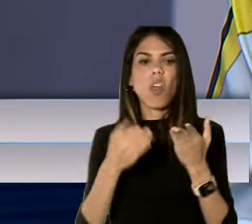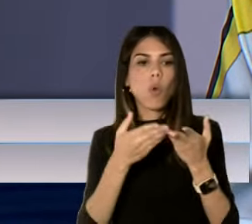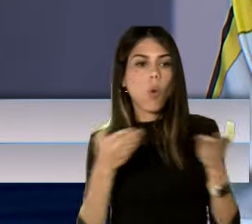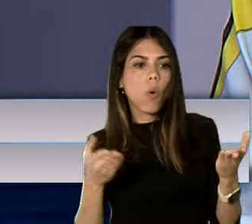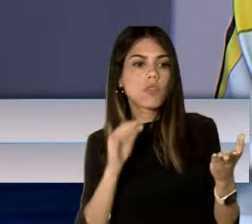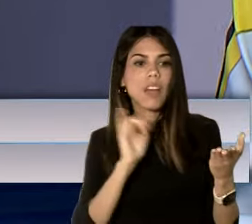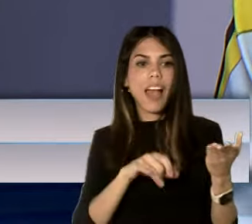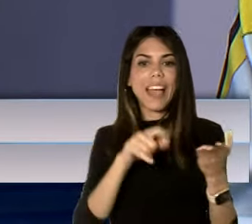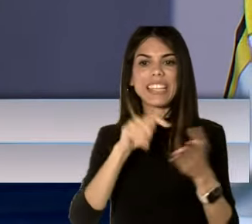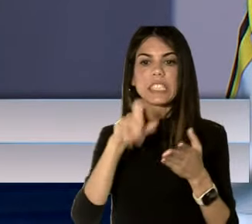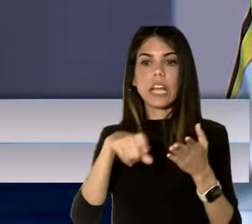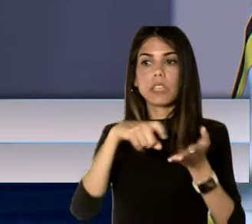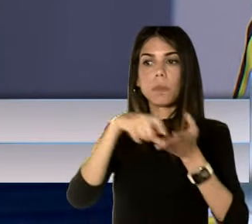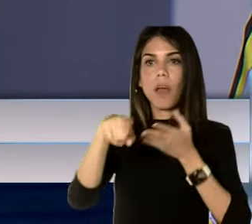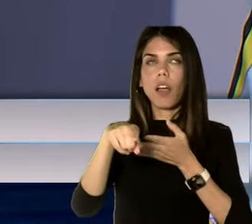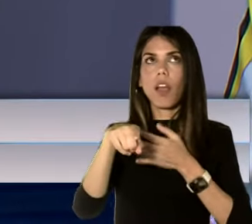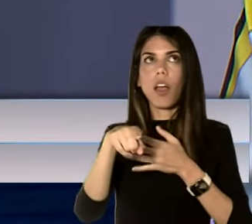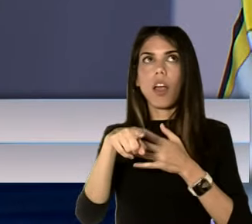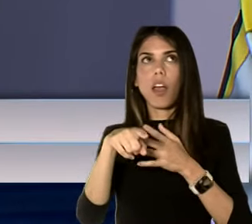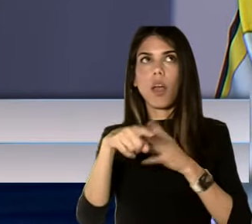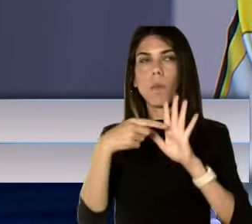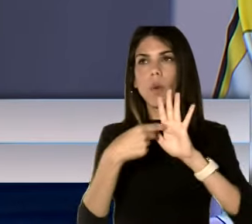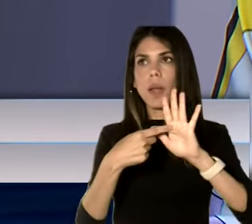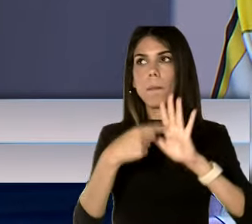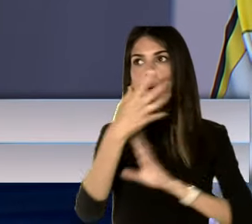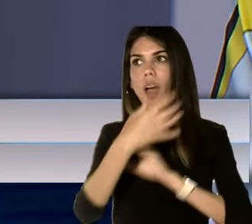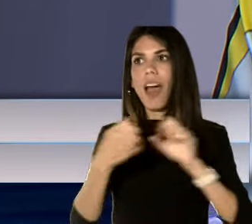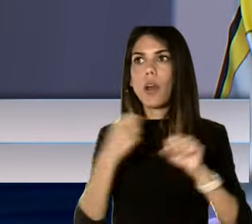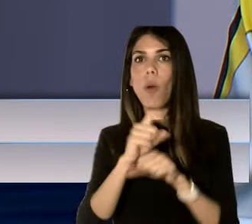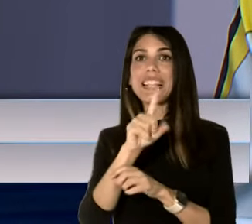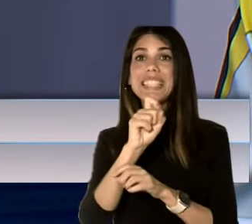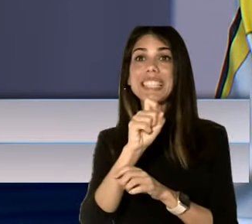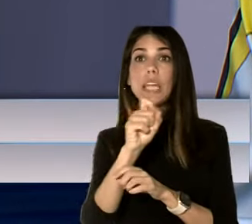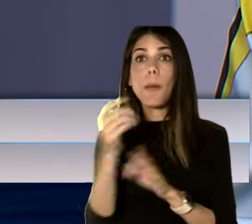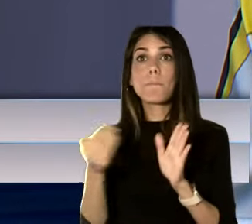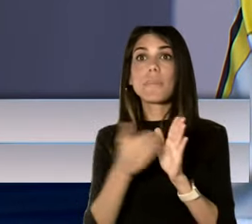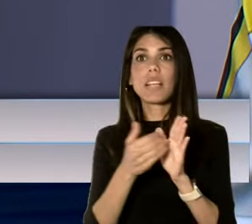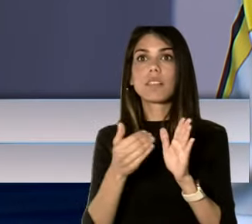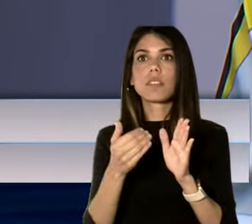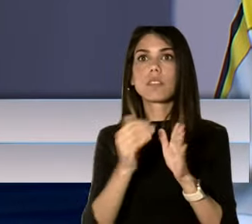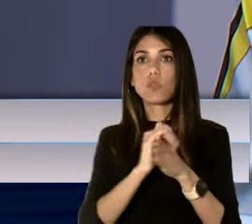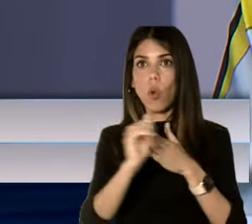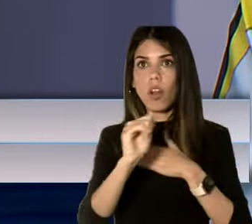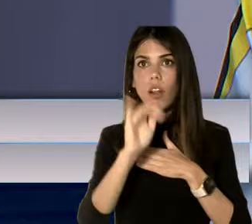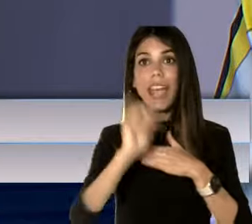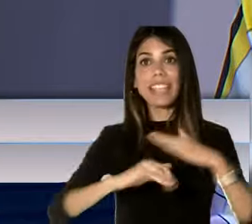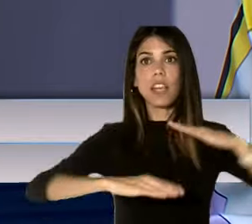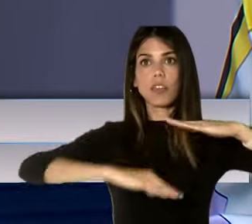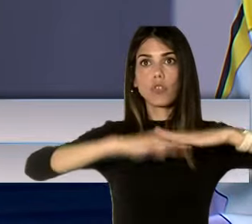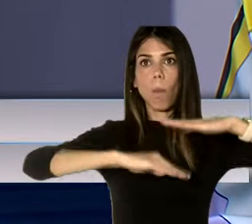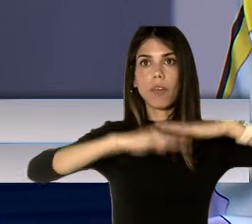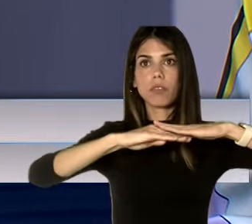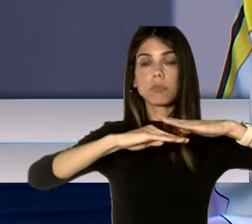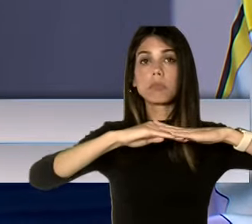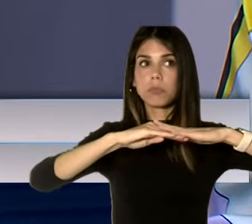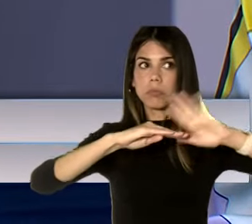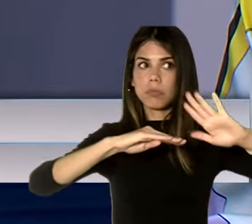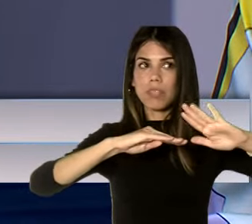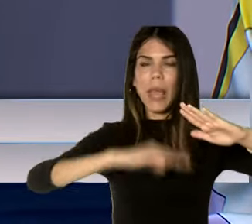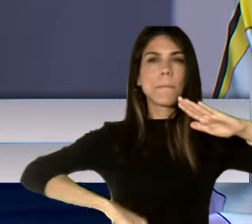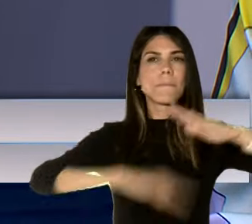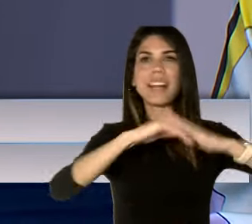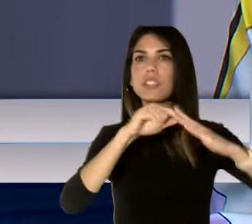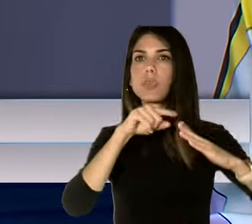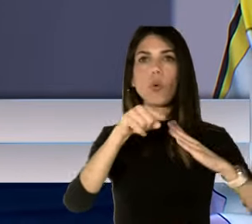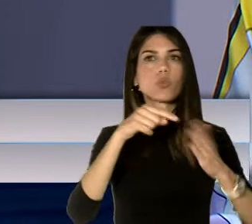Verdad que es lo que está estamos hablando eh en el año y ese va a ser tu tope porque va a ser tope por empresa Cuánto es lo máximo que tú has